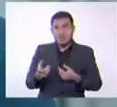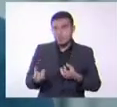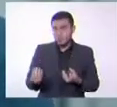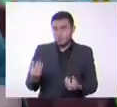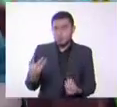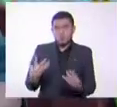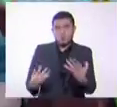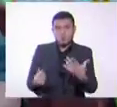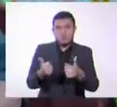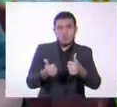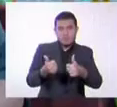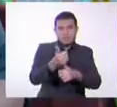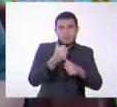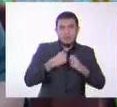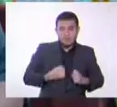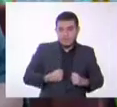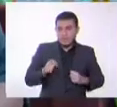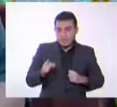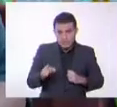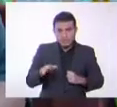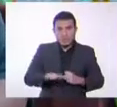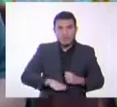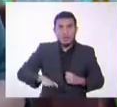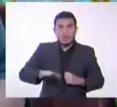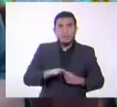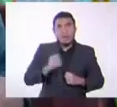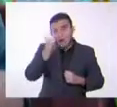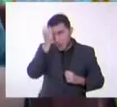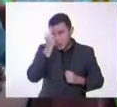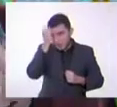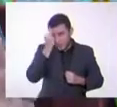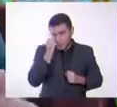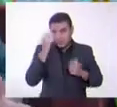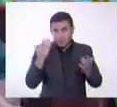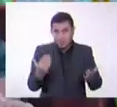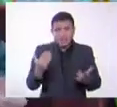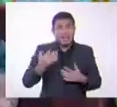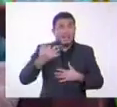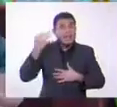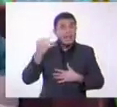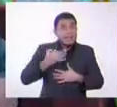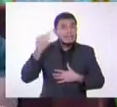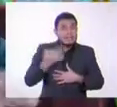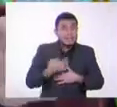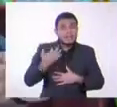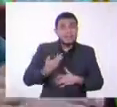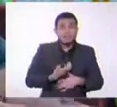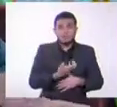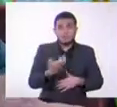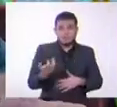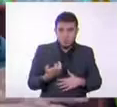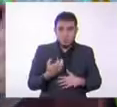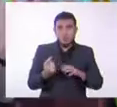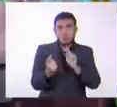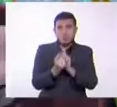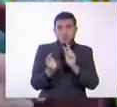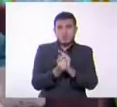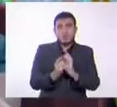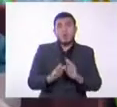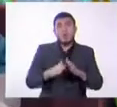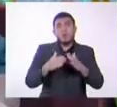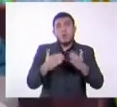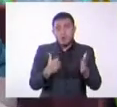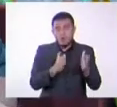región. Y también hemos aprendido que la necesidad de conocer o clasificar